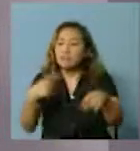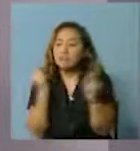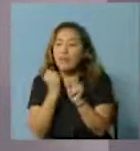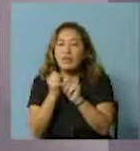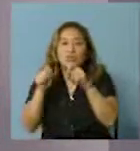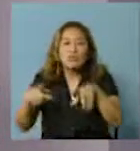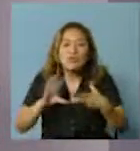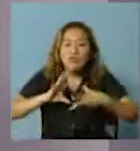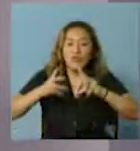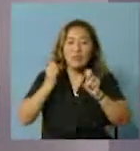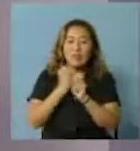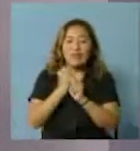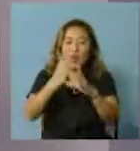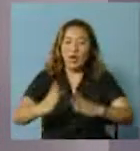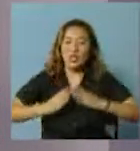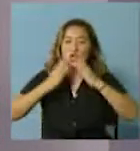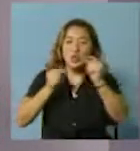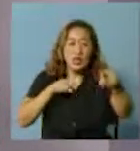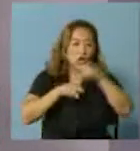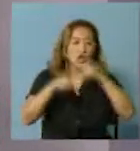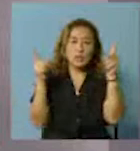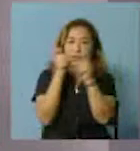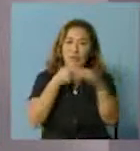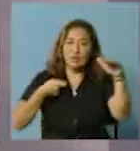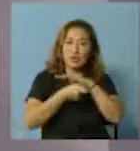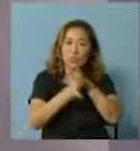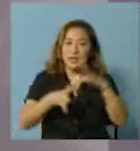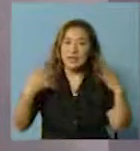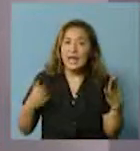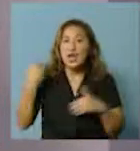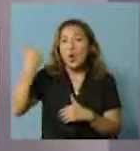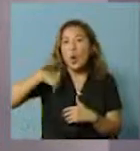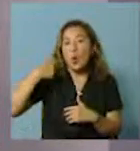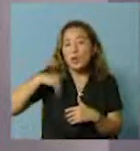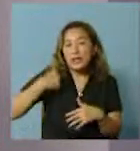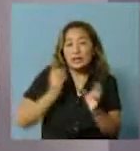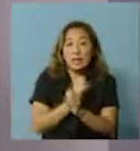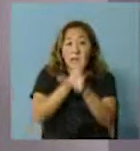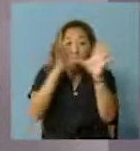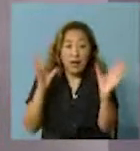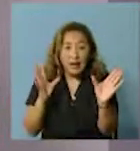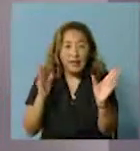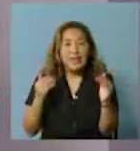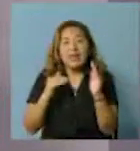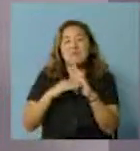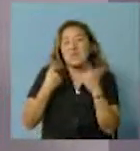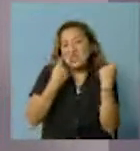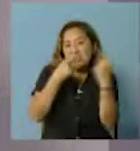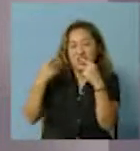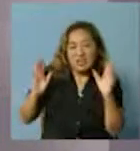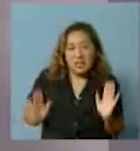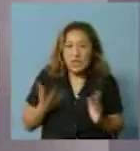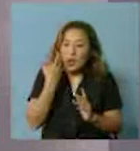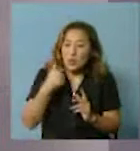hacen de qué manera aportan el combate de la corrupción a tener un país más transparente y bueno independientemente de que a uno le